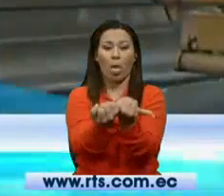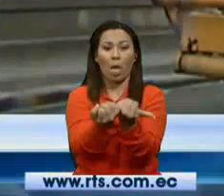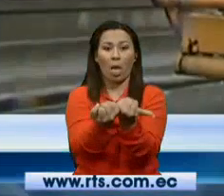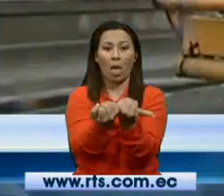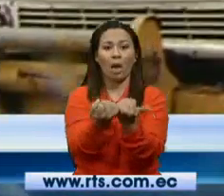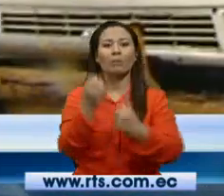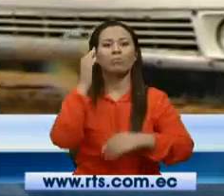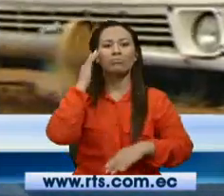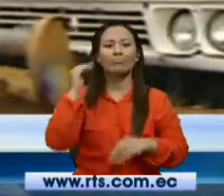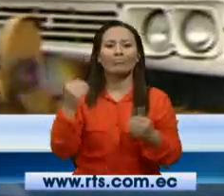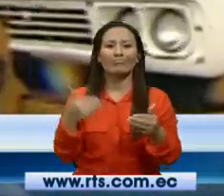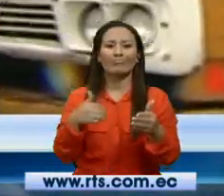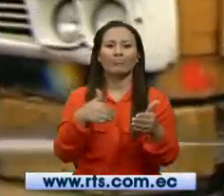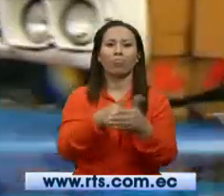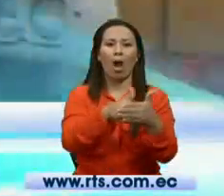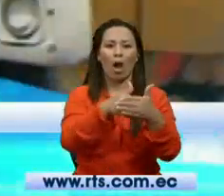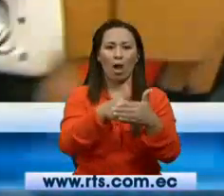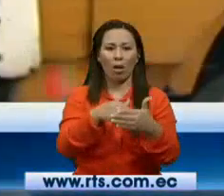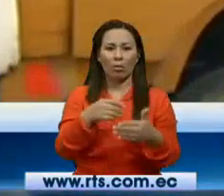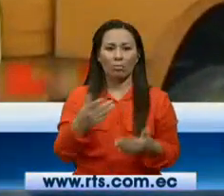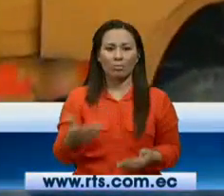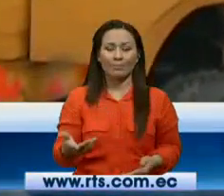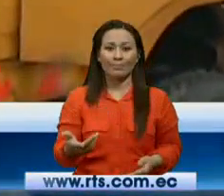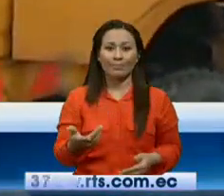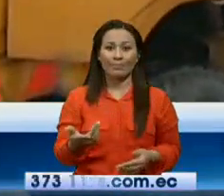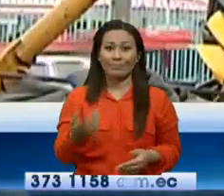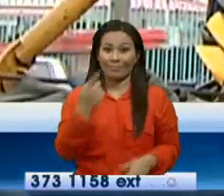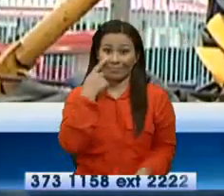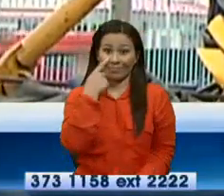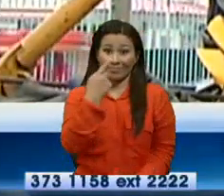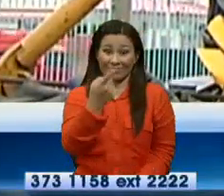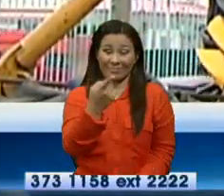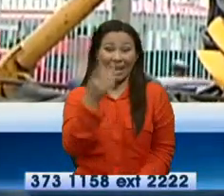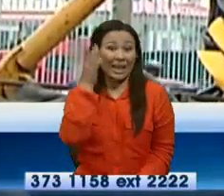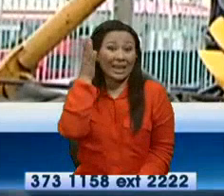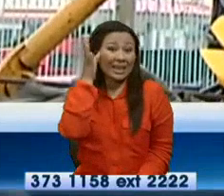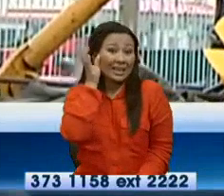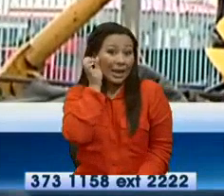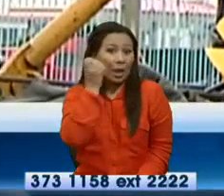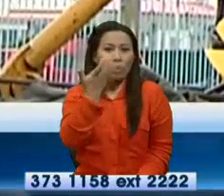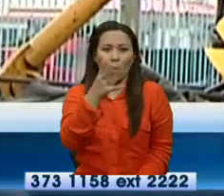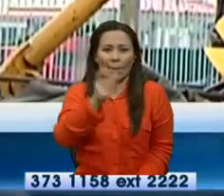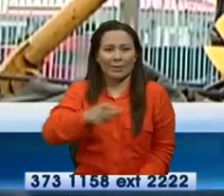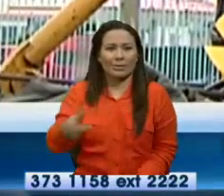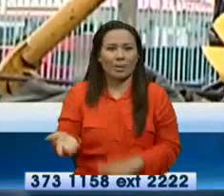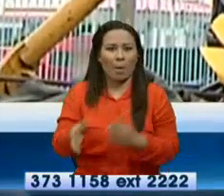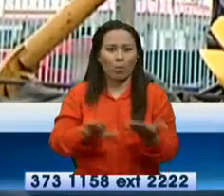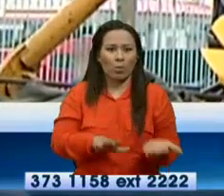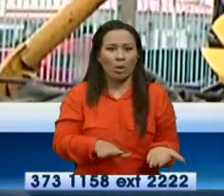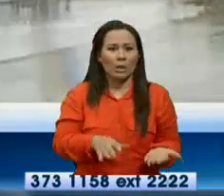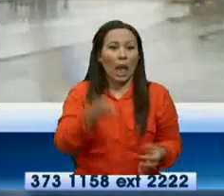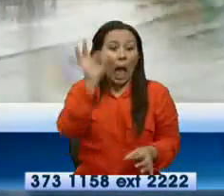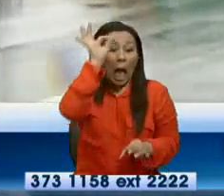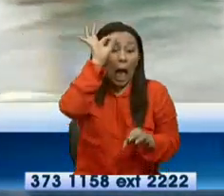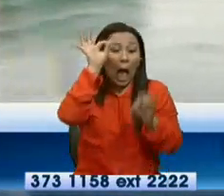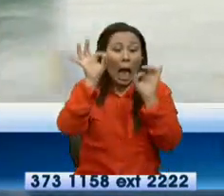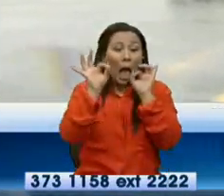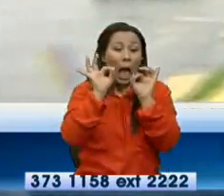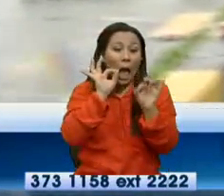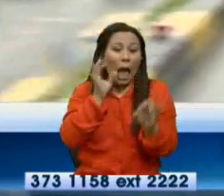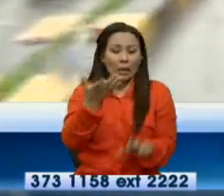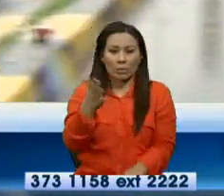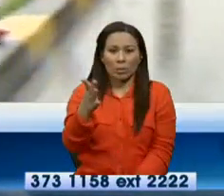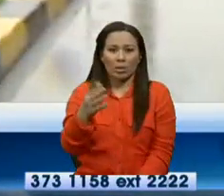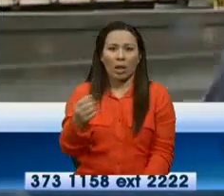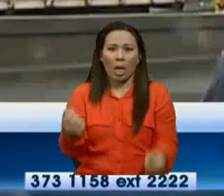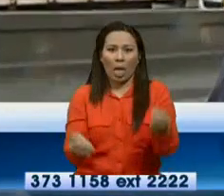del estrellamiento. Aunque el conductor abandonó el lugar del percance, se cree que no hubo más víctimas que sufrieran de alguna herida, producto de la